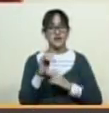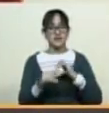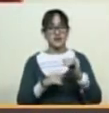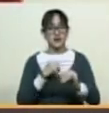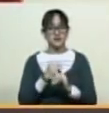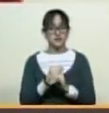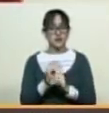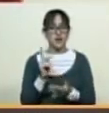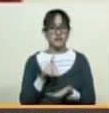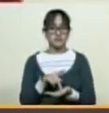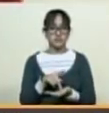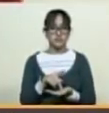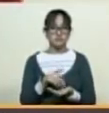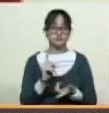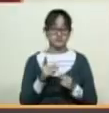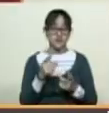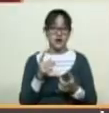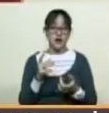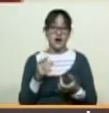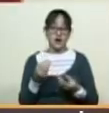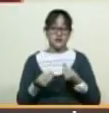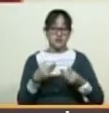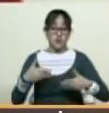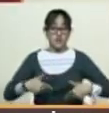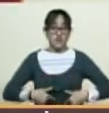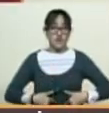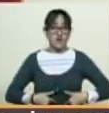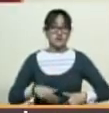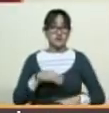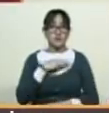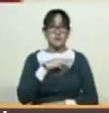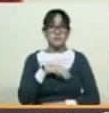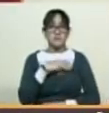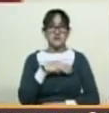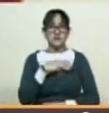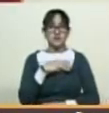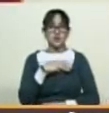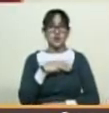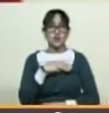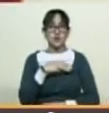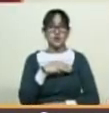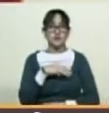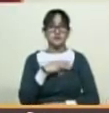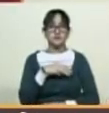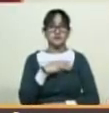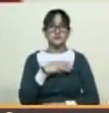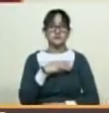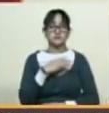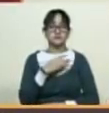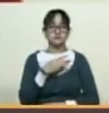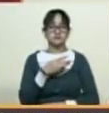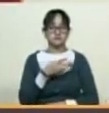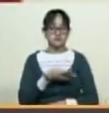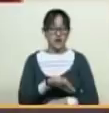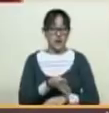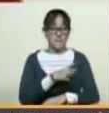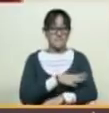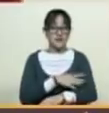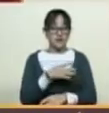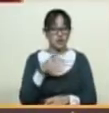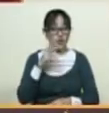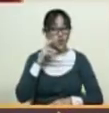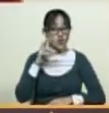internacional y para ello también hemos hecho el esfuerzo con la misión de las autoridades de los expertos